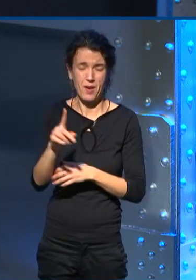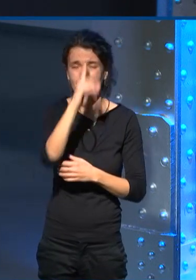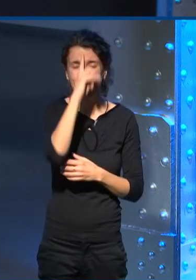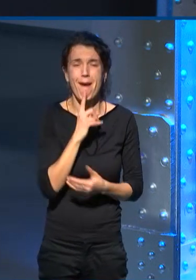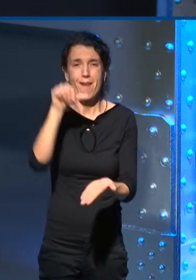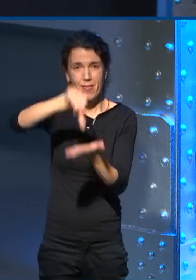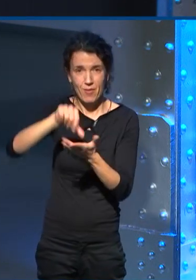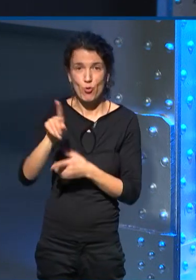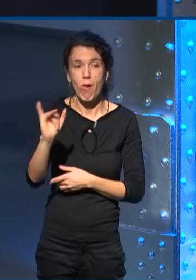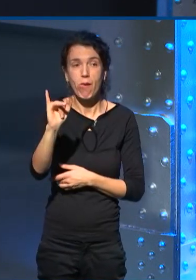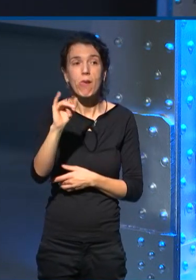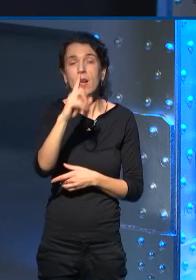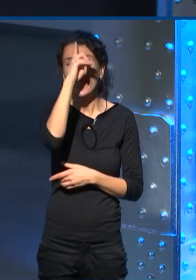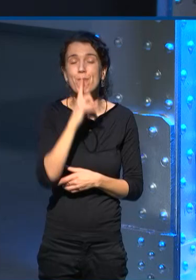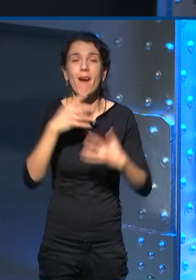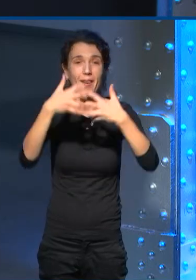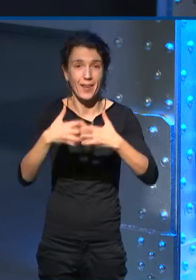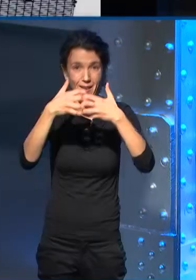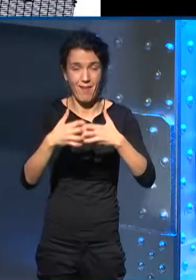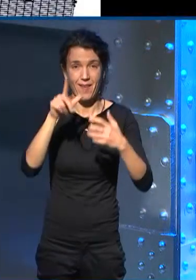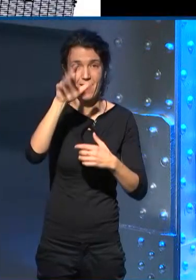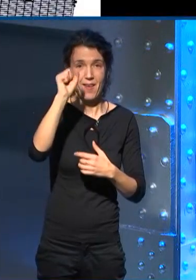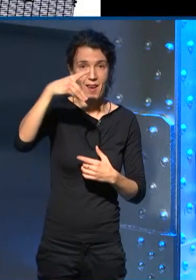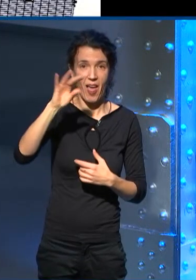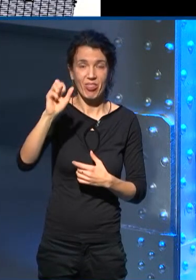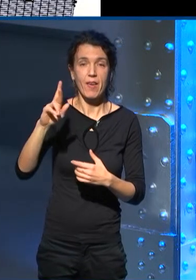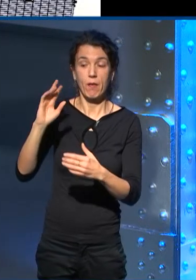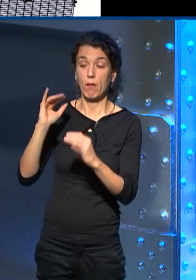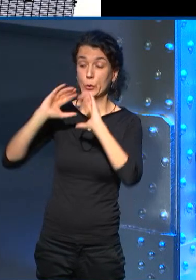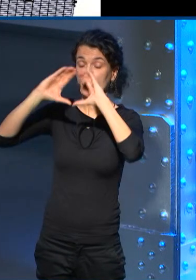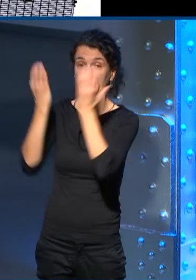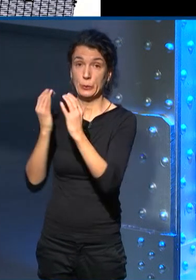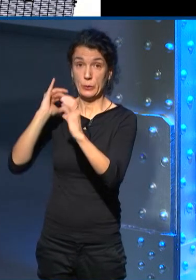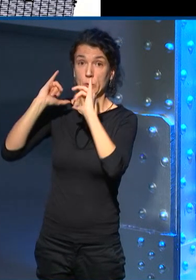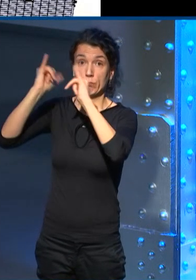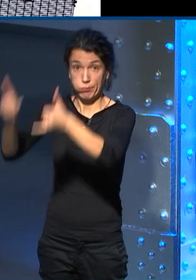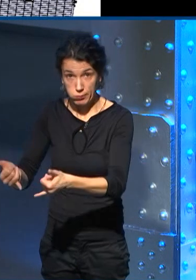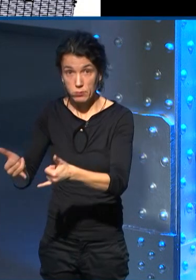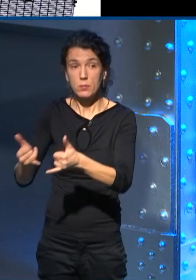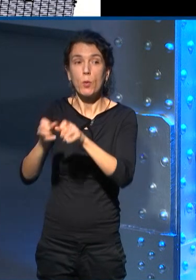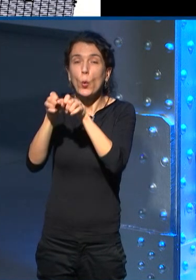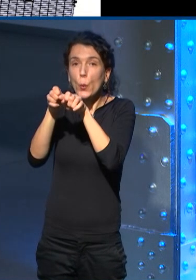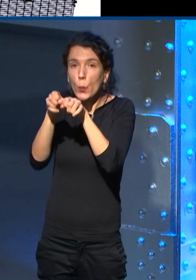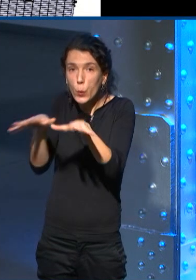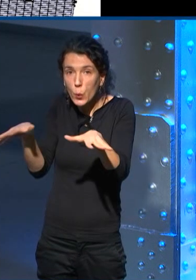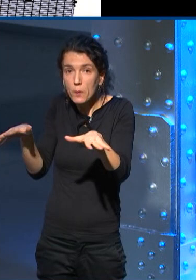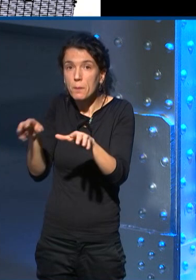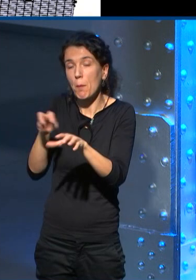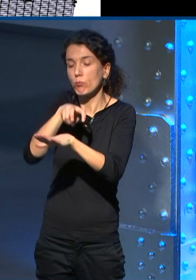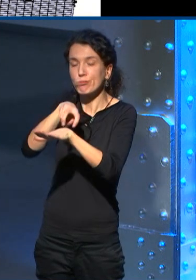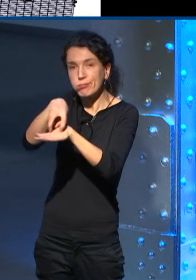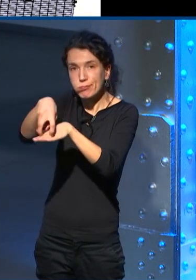imagen. Esta sería la imagen del lander que aterriza, se abren esta especie de pasarelas, de rampas, por las que baja el rover que está